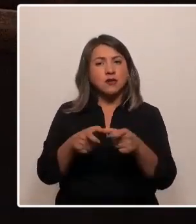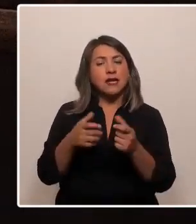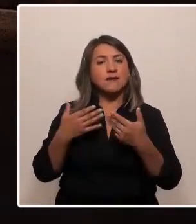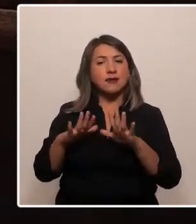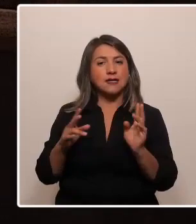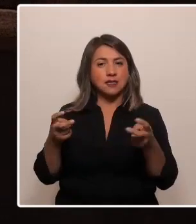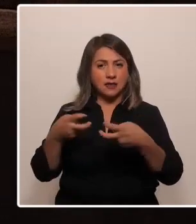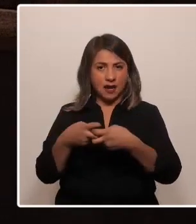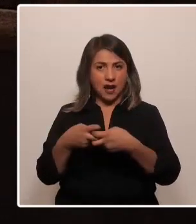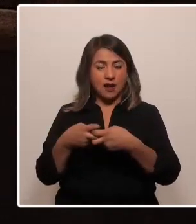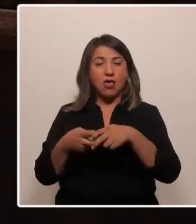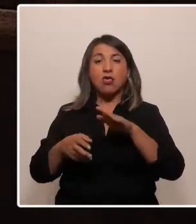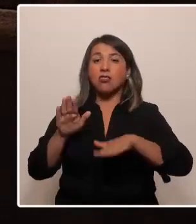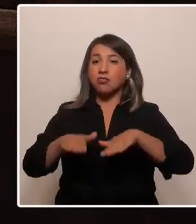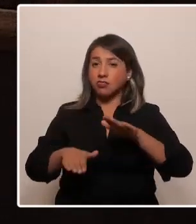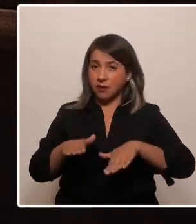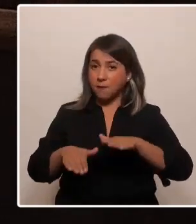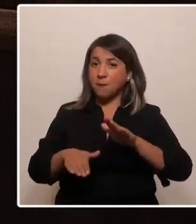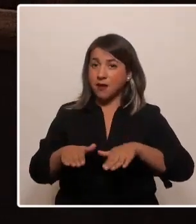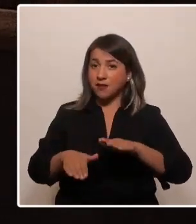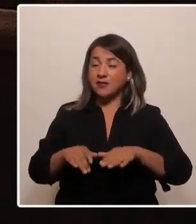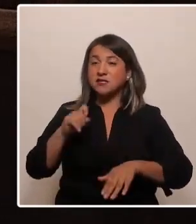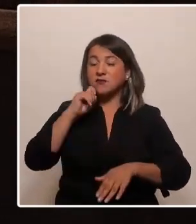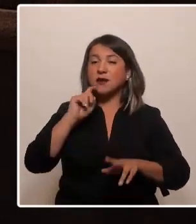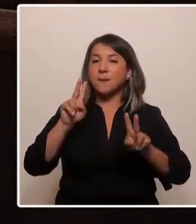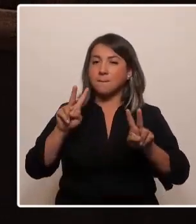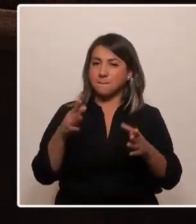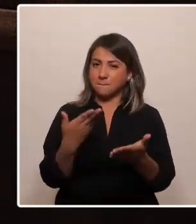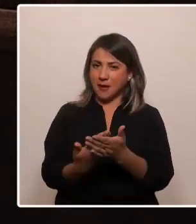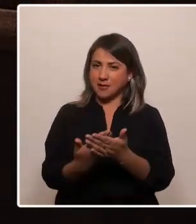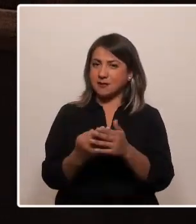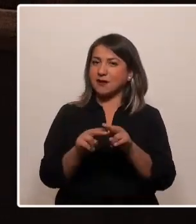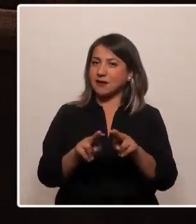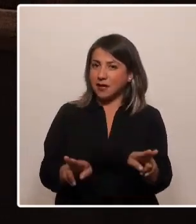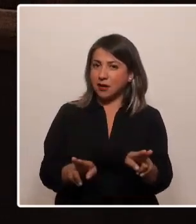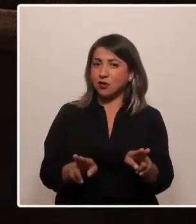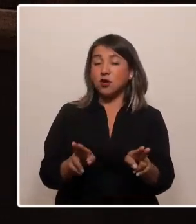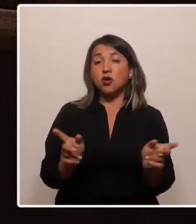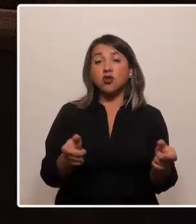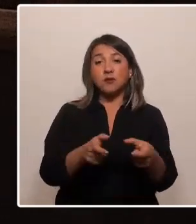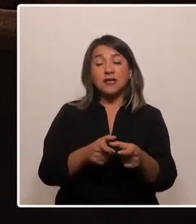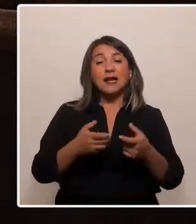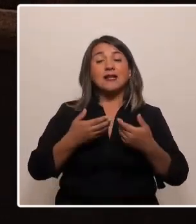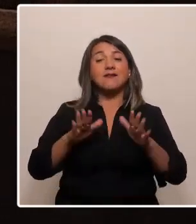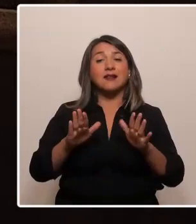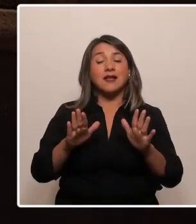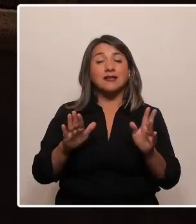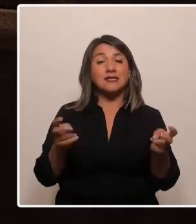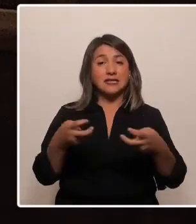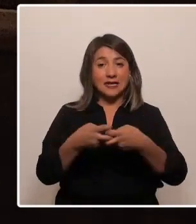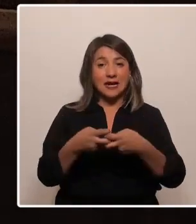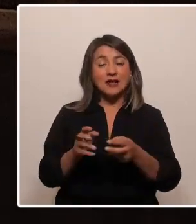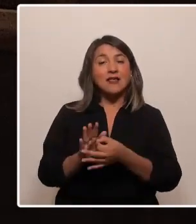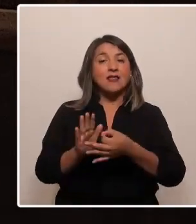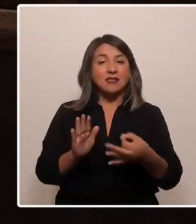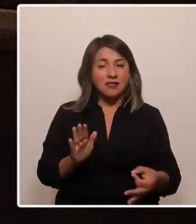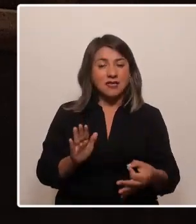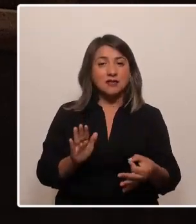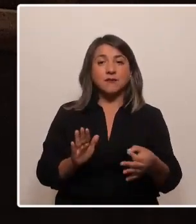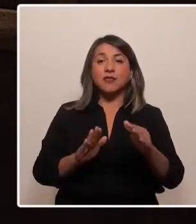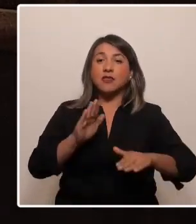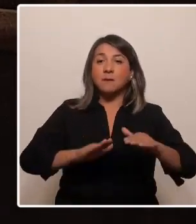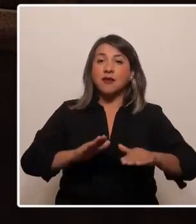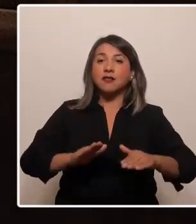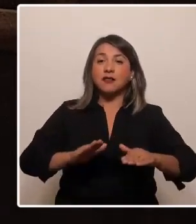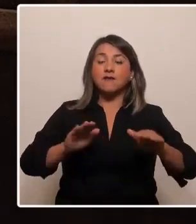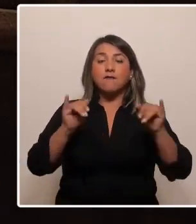Sindical, siempre y cuando revistan carácter pacífico. Expresamente, el Comité de Libertad Sindical ha dicho que en cuanto a las modalidades del derecho a